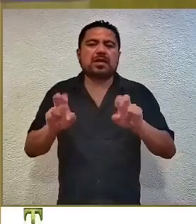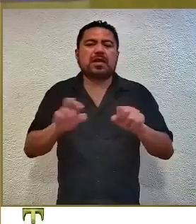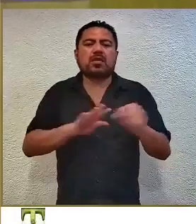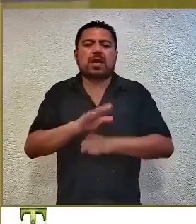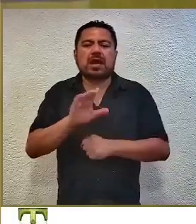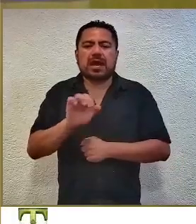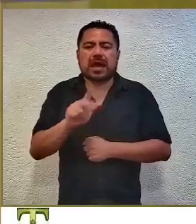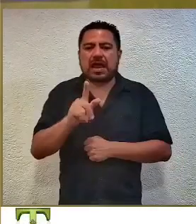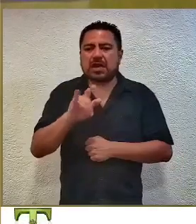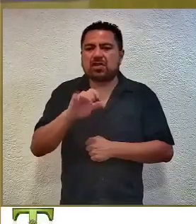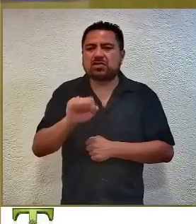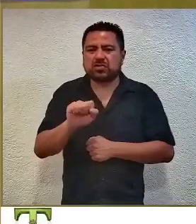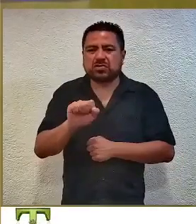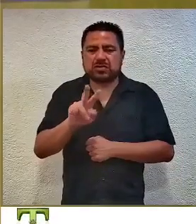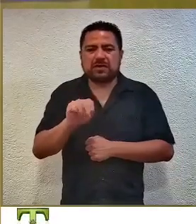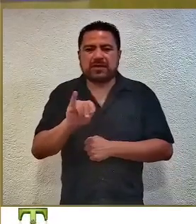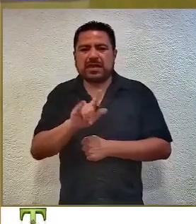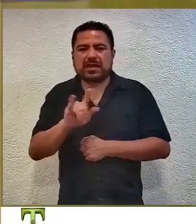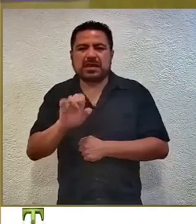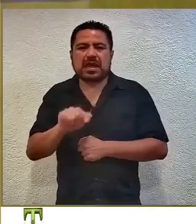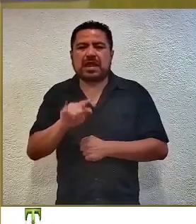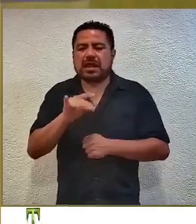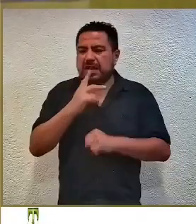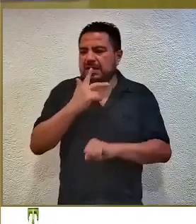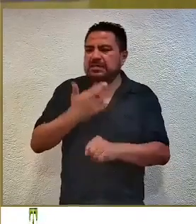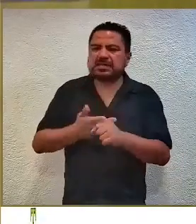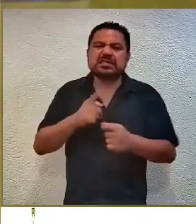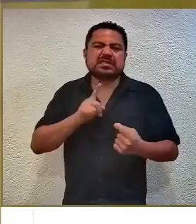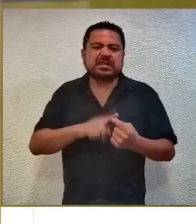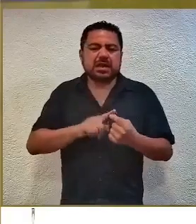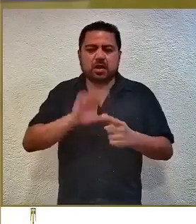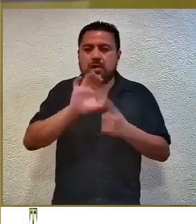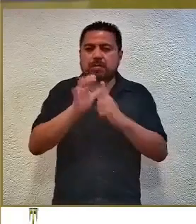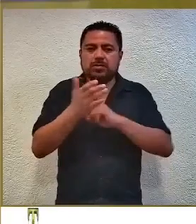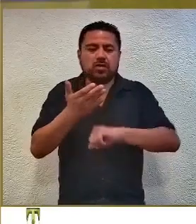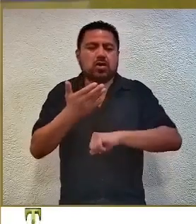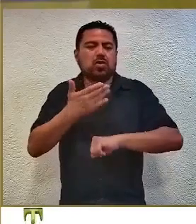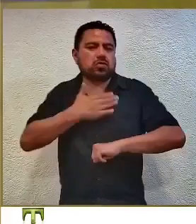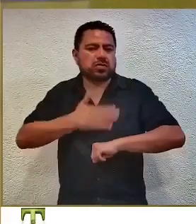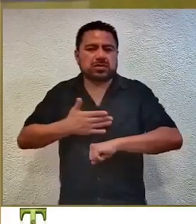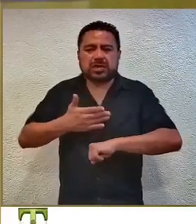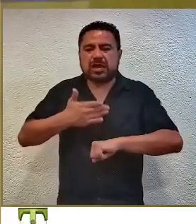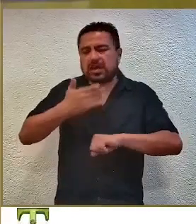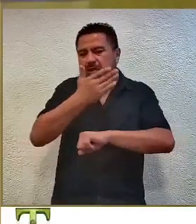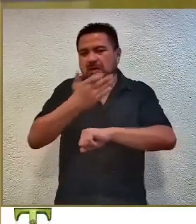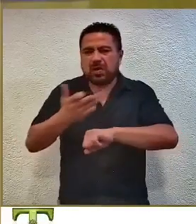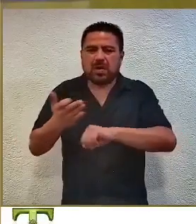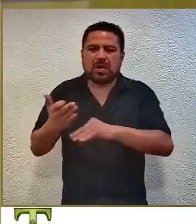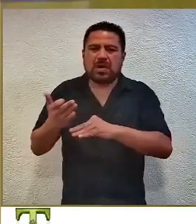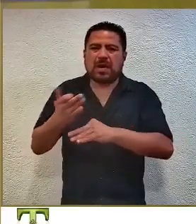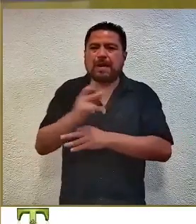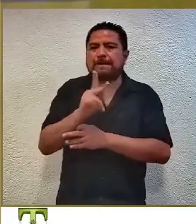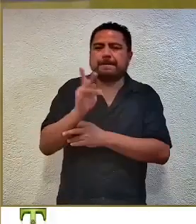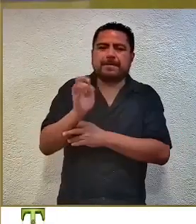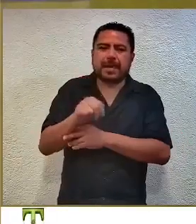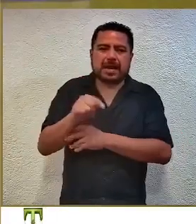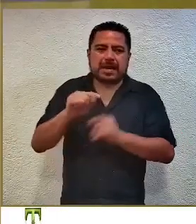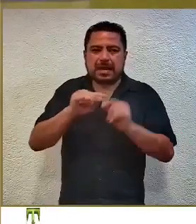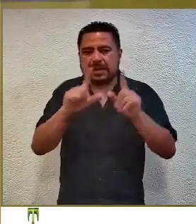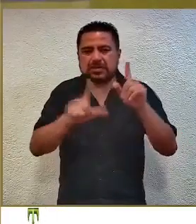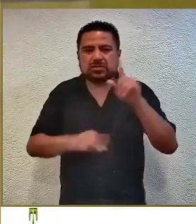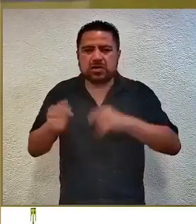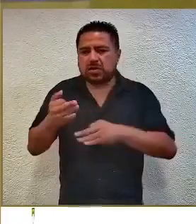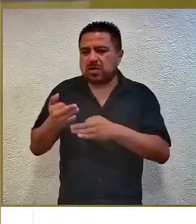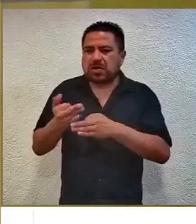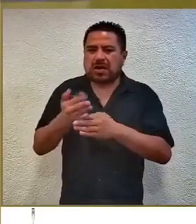Carlos Arturo Millán Sánchez, la autoridad responsable, la Comisión de Justicia del Consejo Nacional del Partido Acción Nacional. Son los asuntos